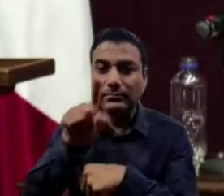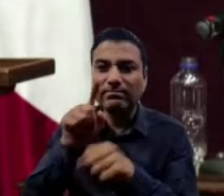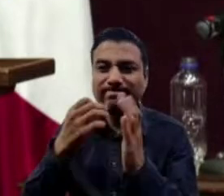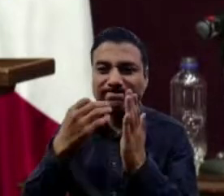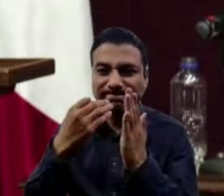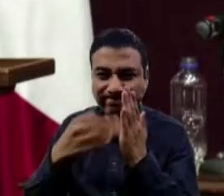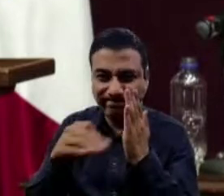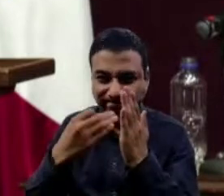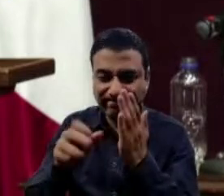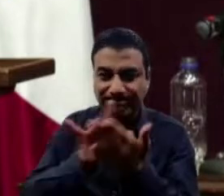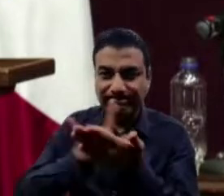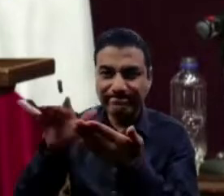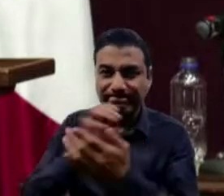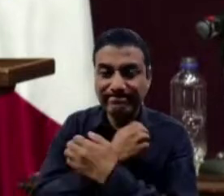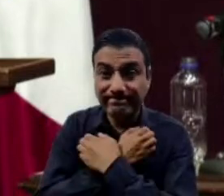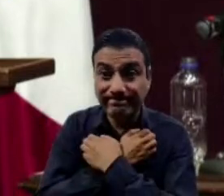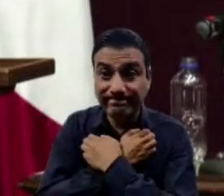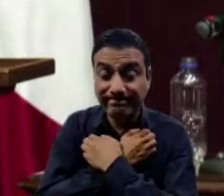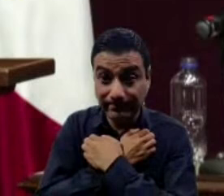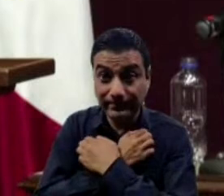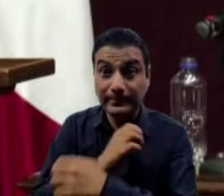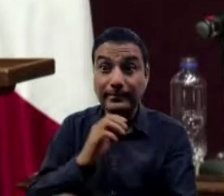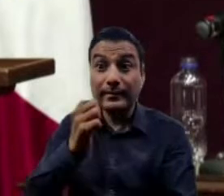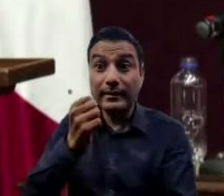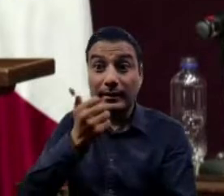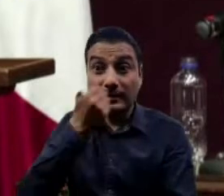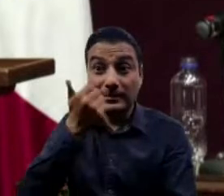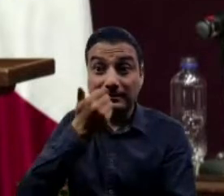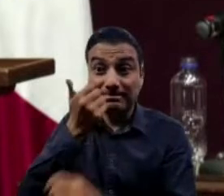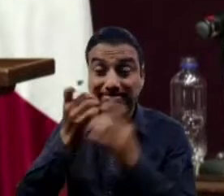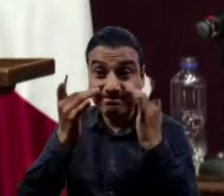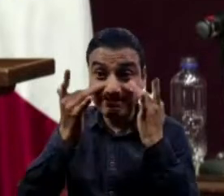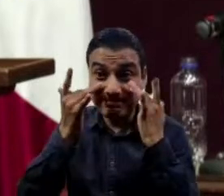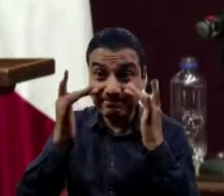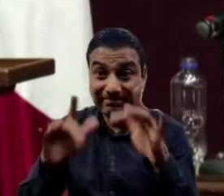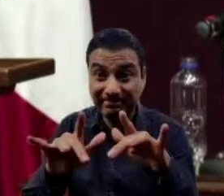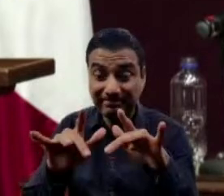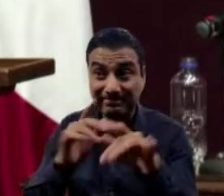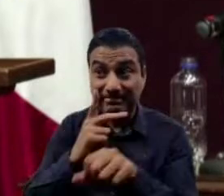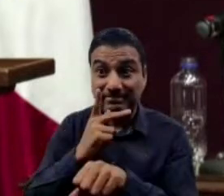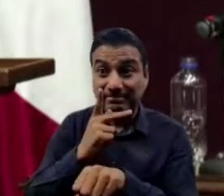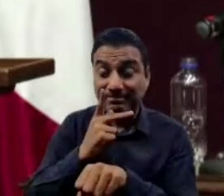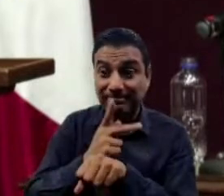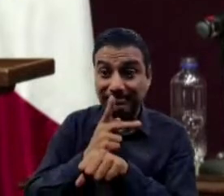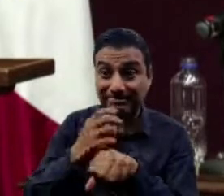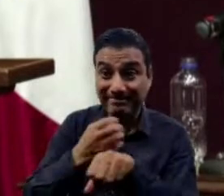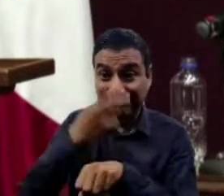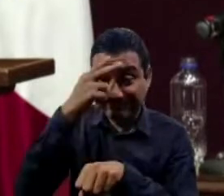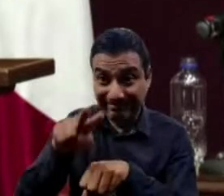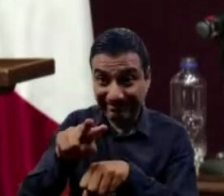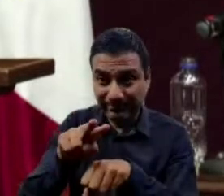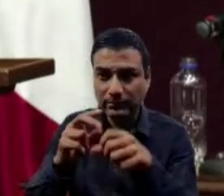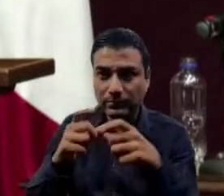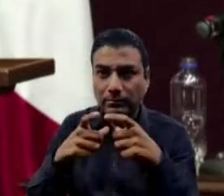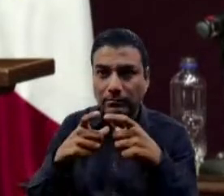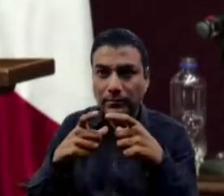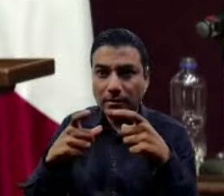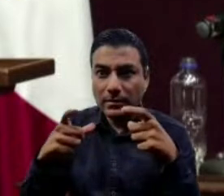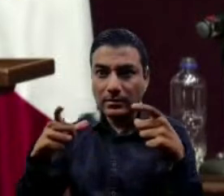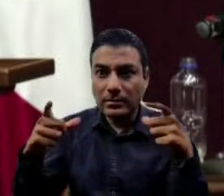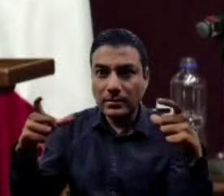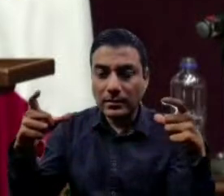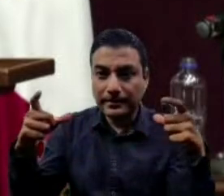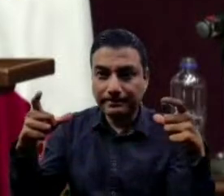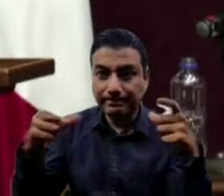de abandono o deserción escolar en educación media superior en el Estado de México aumentó durante el ciclo escolar